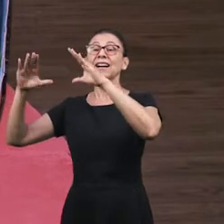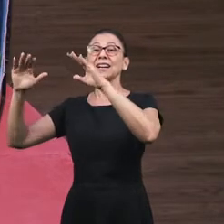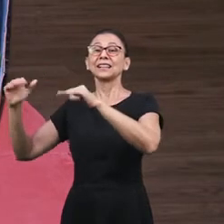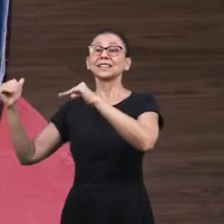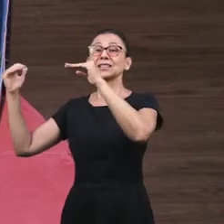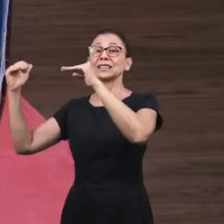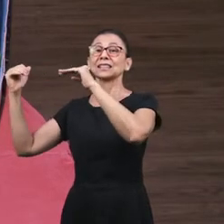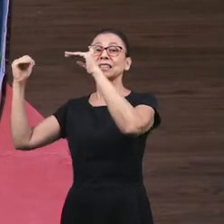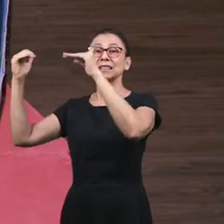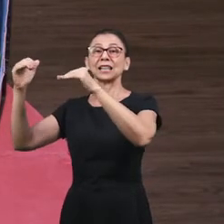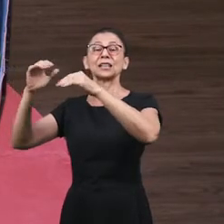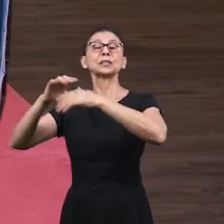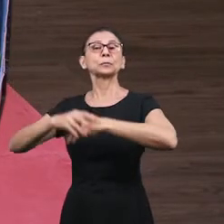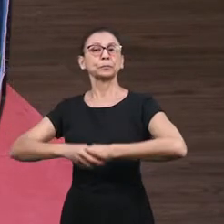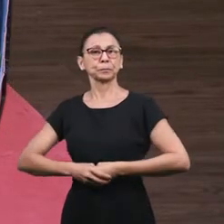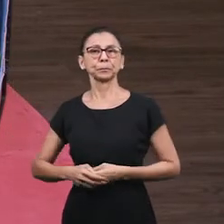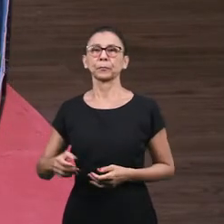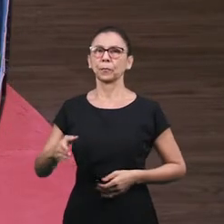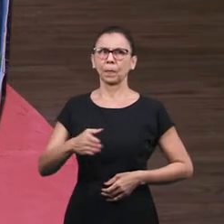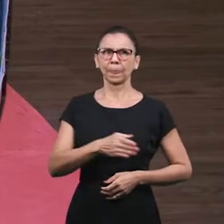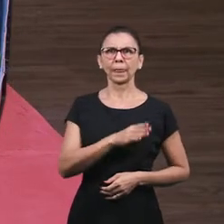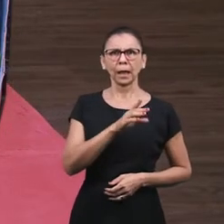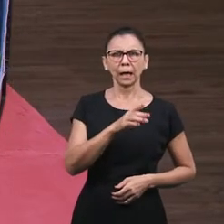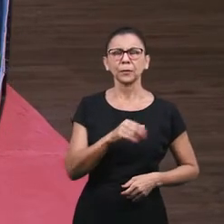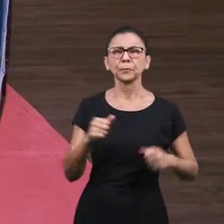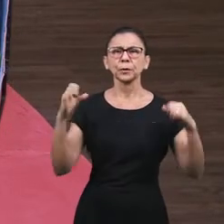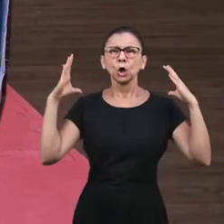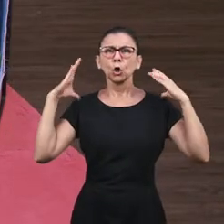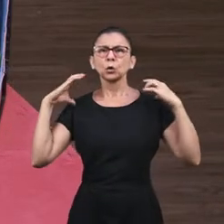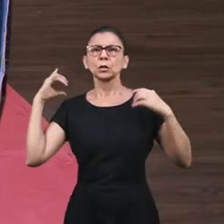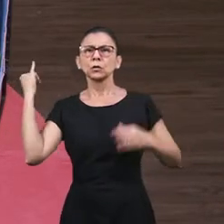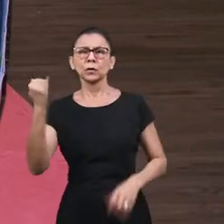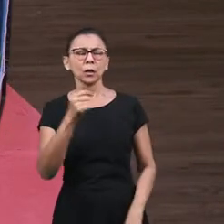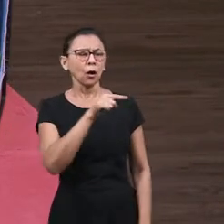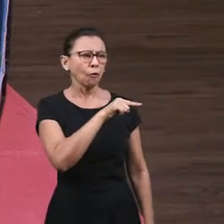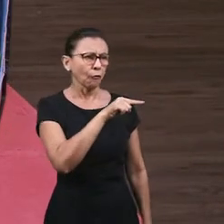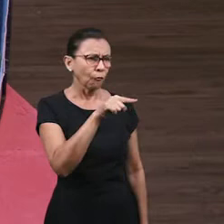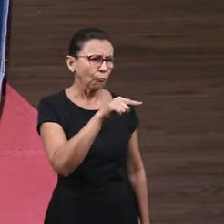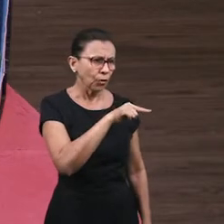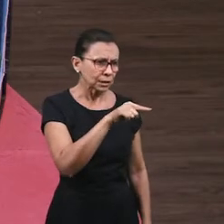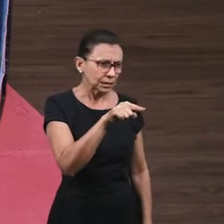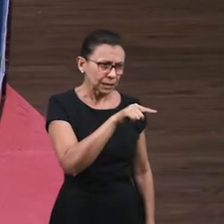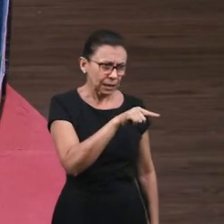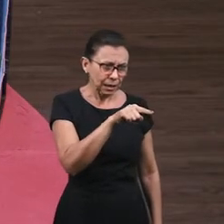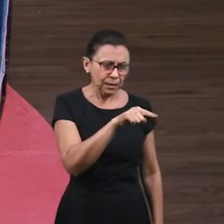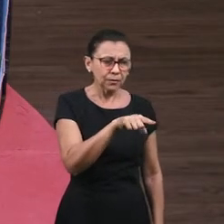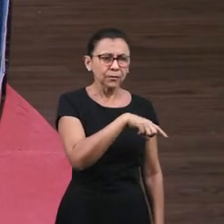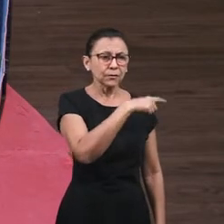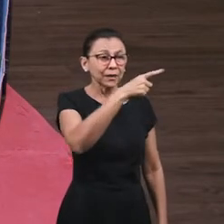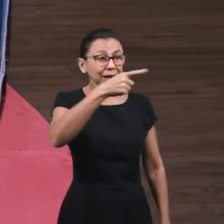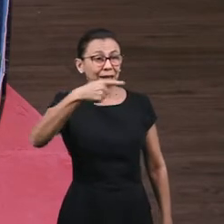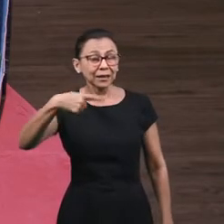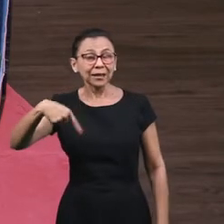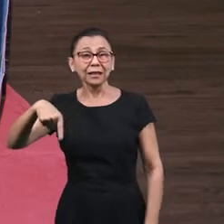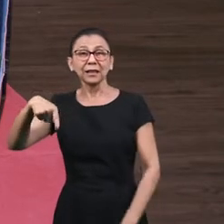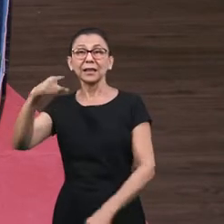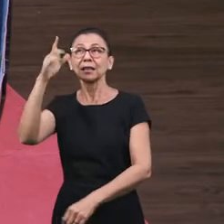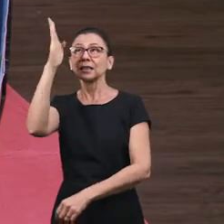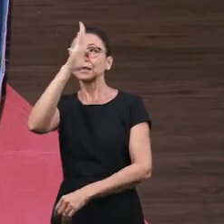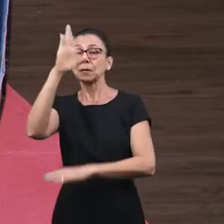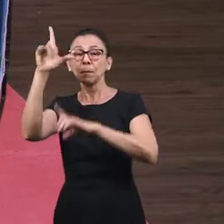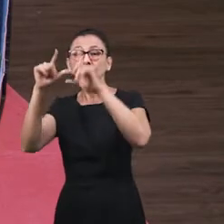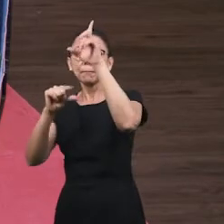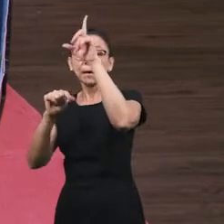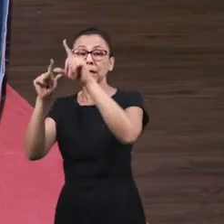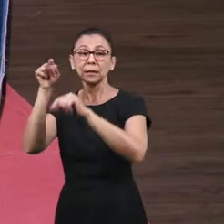los pastores: ustedes van a ir allá a Belén y van a encontrar al niño envuelto en pañales, echado en